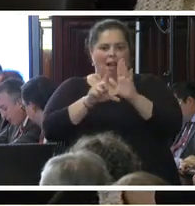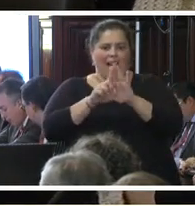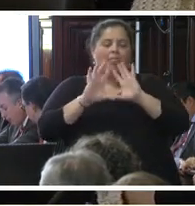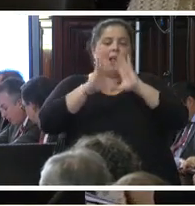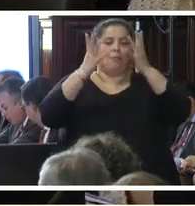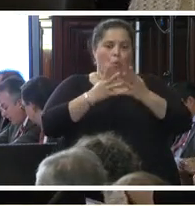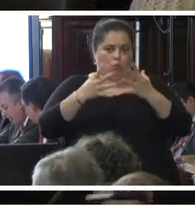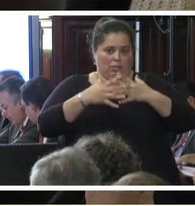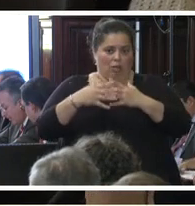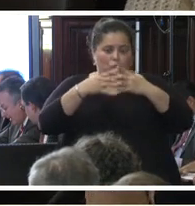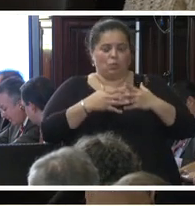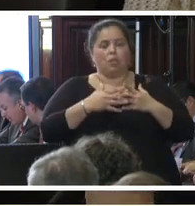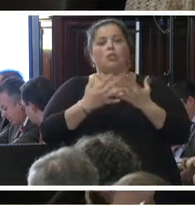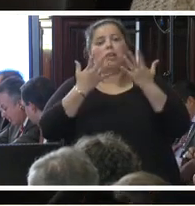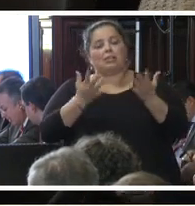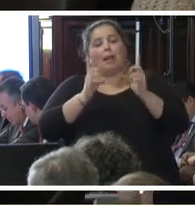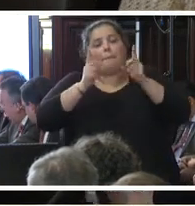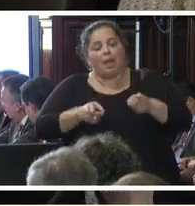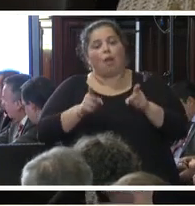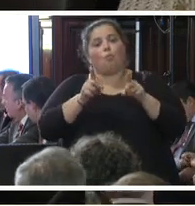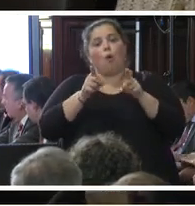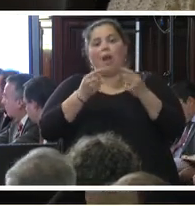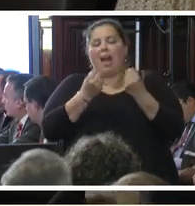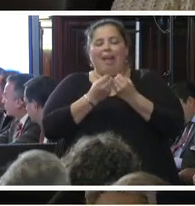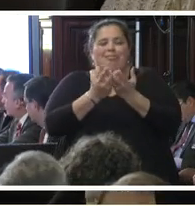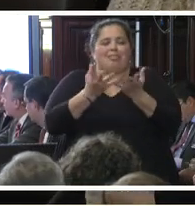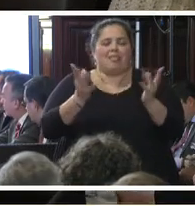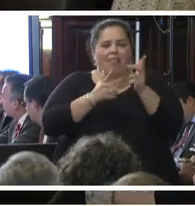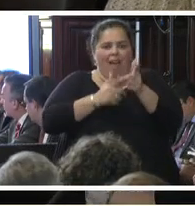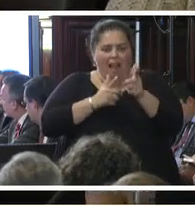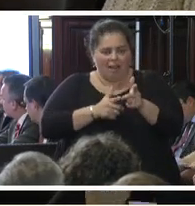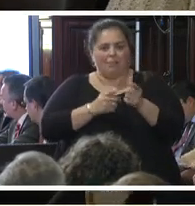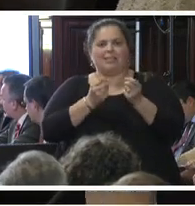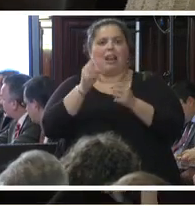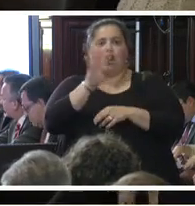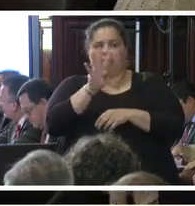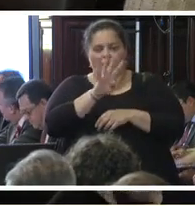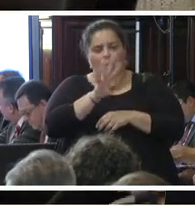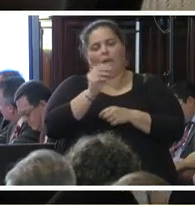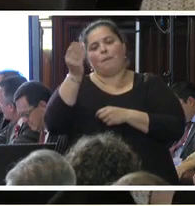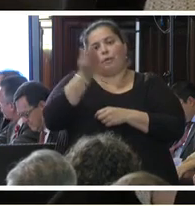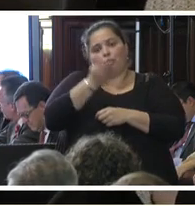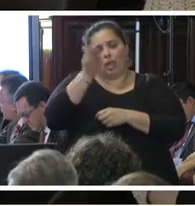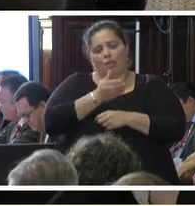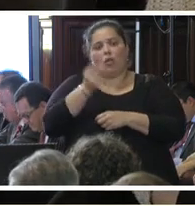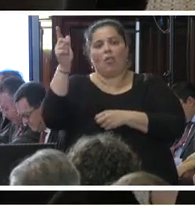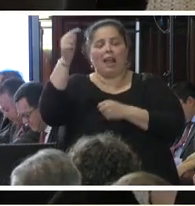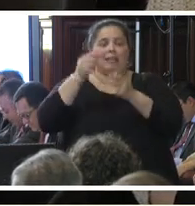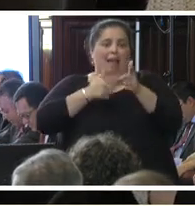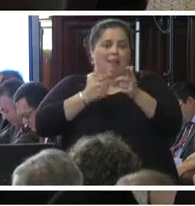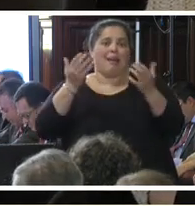por el flujo considerable de armas. El 99% de las armas que entran a México vienen de Estados